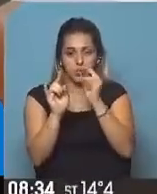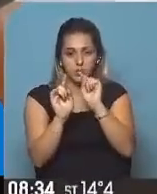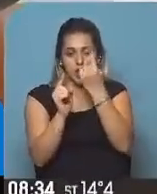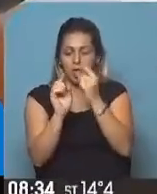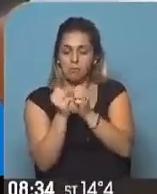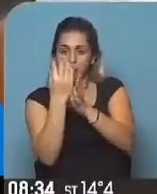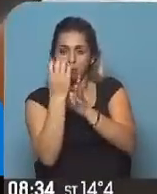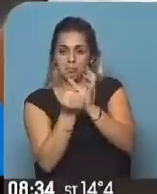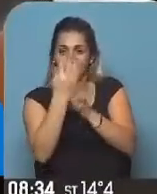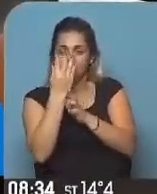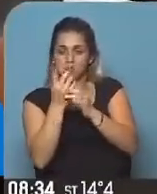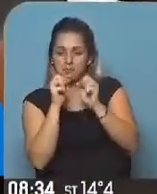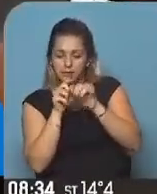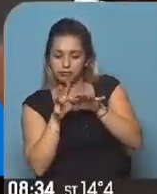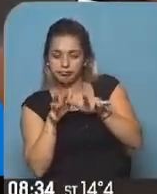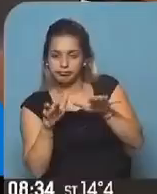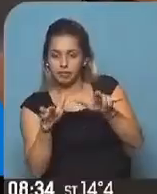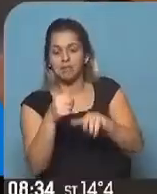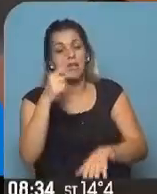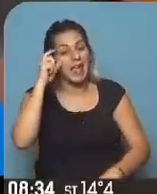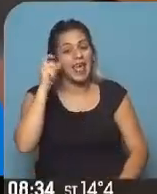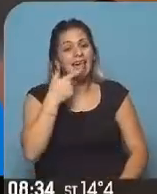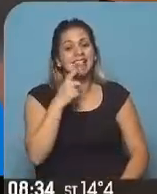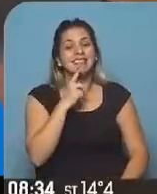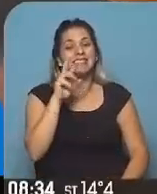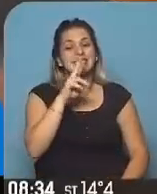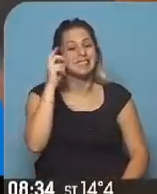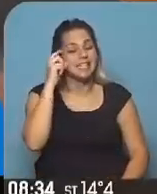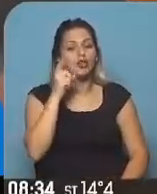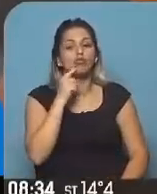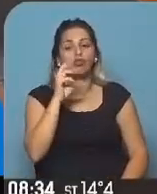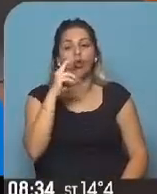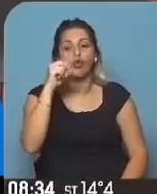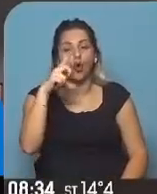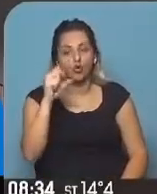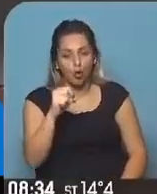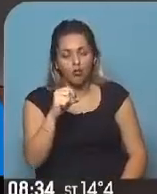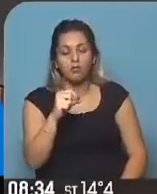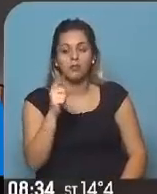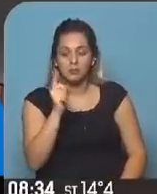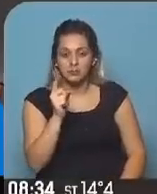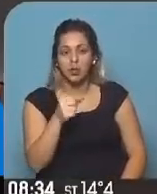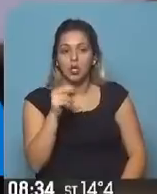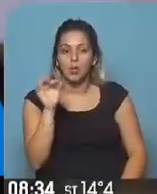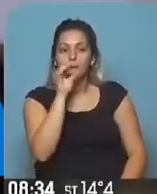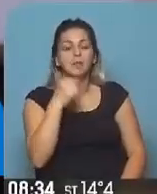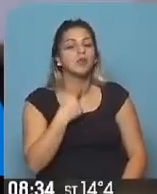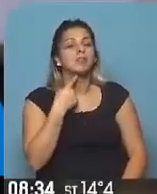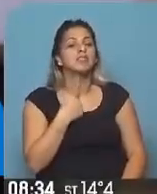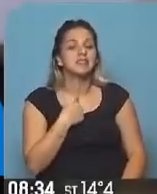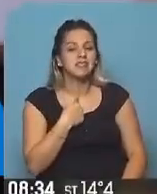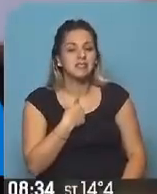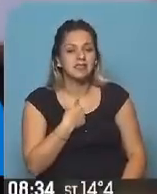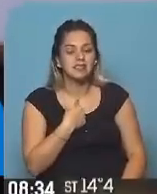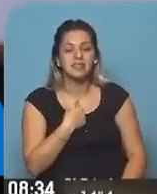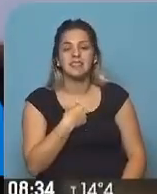invasivas. El Streptococcus pyogenes que habitualmente vemos afectando la faringe, la